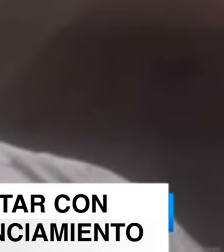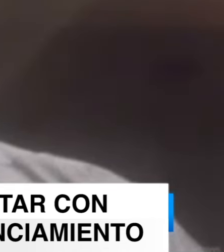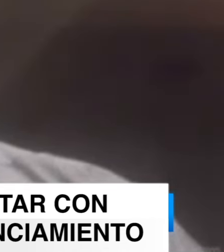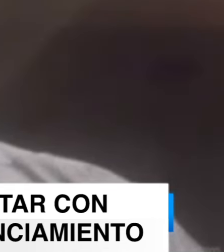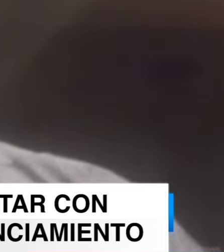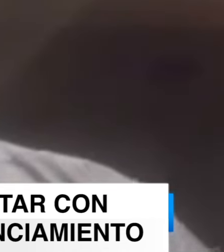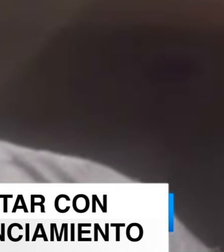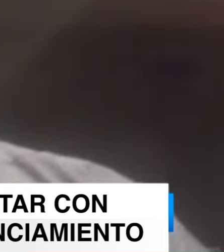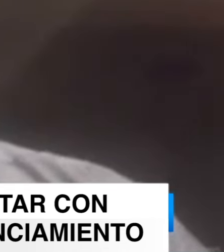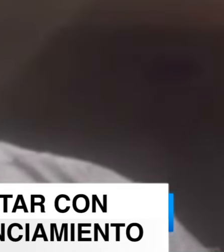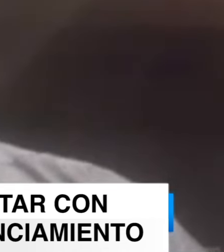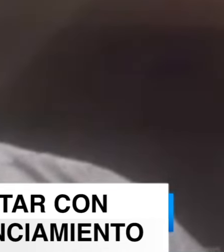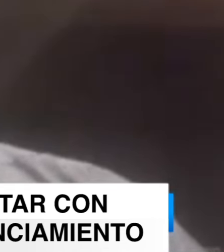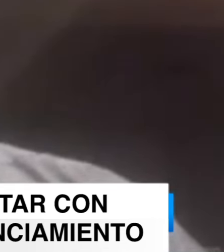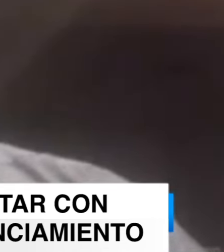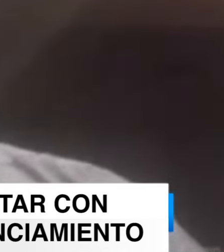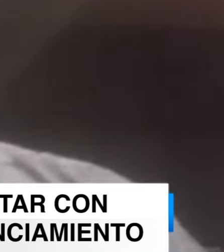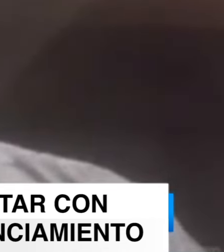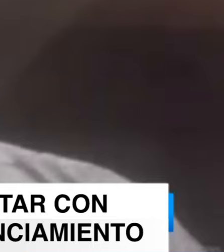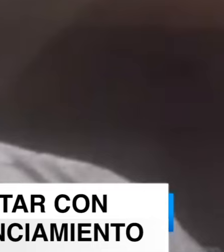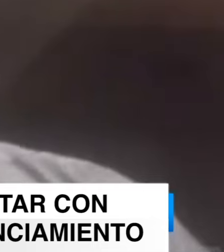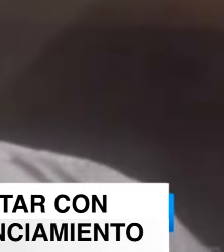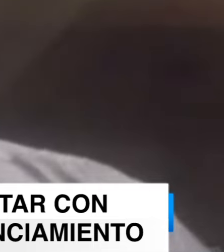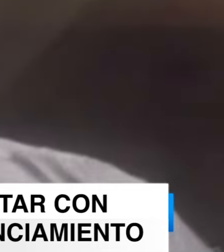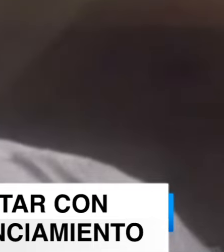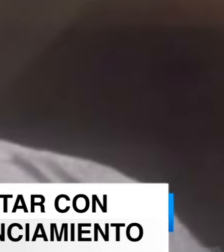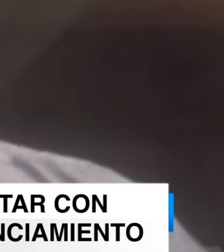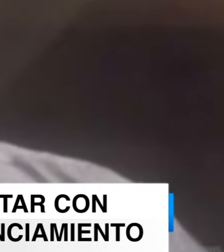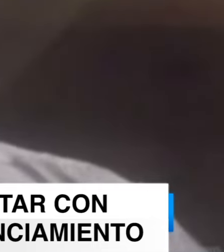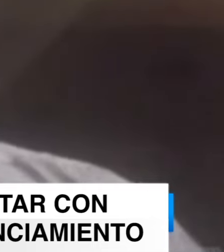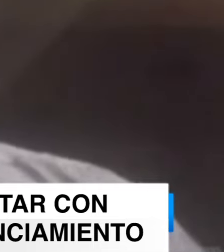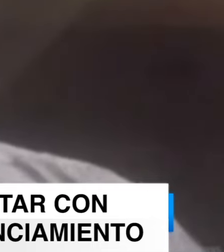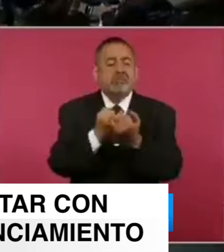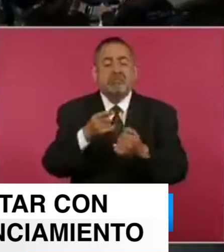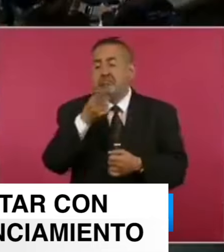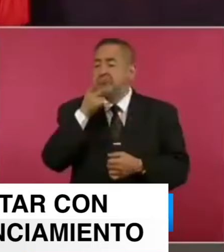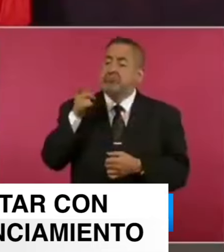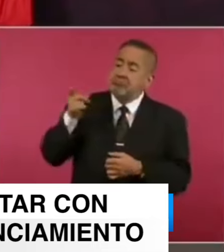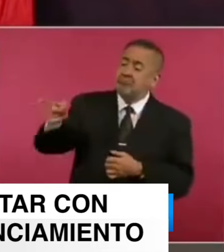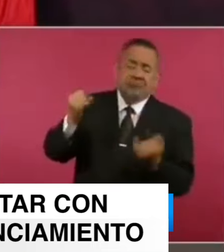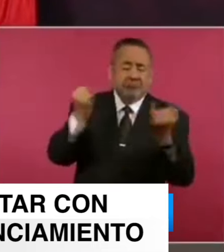fuera el que tuviera la posibilidad de adquirir una casa. Ah, no, se lo van a mandar a un fondo para